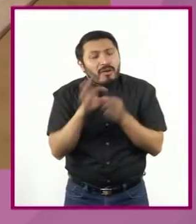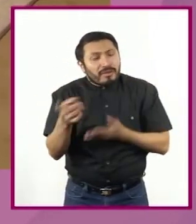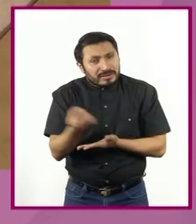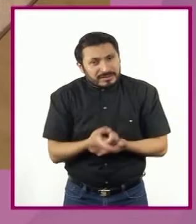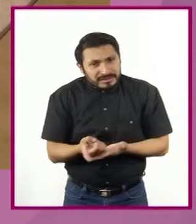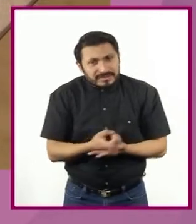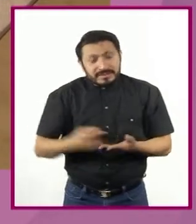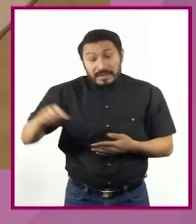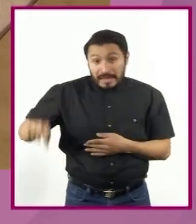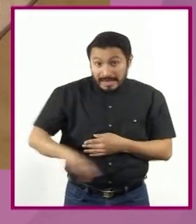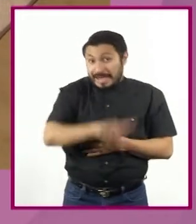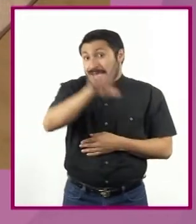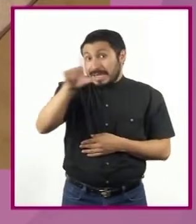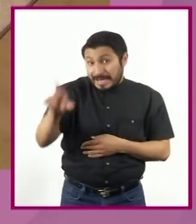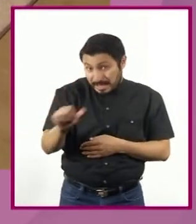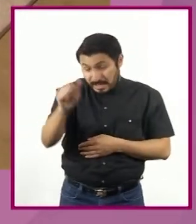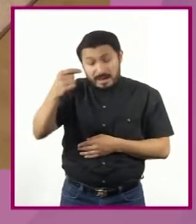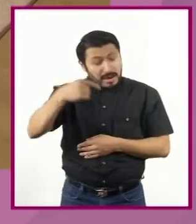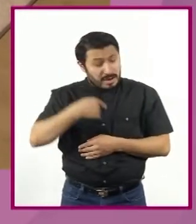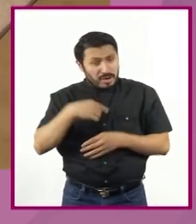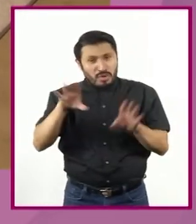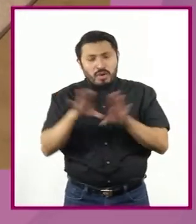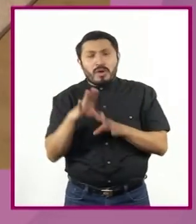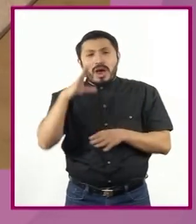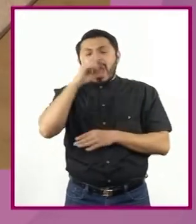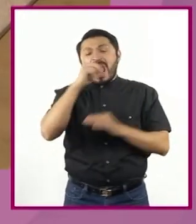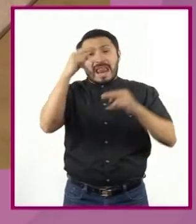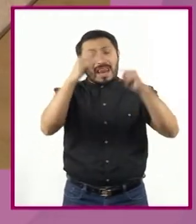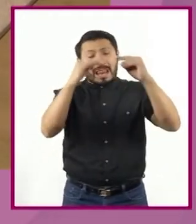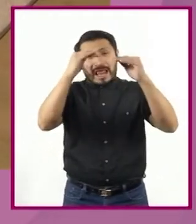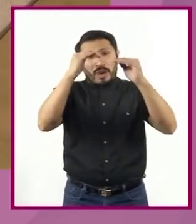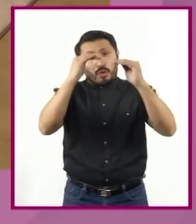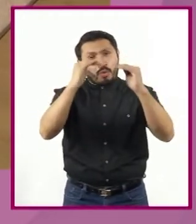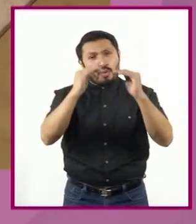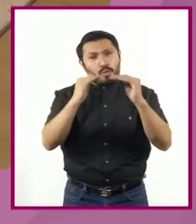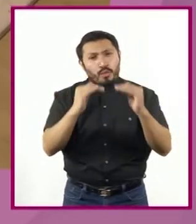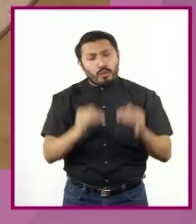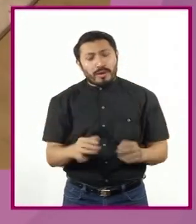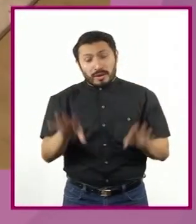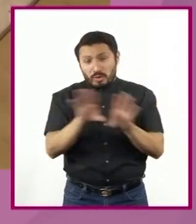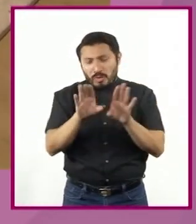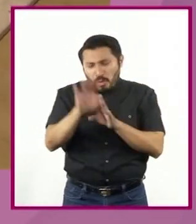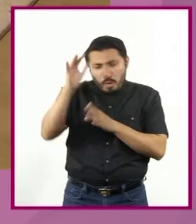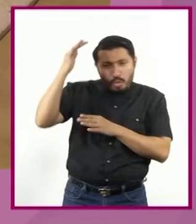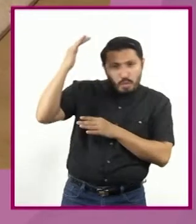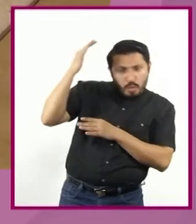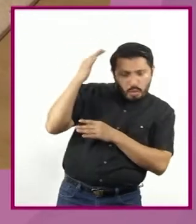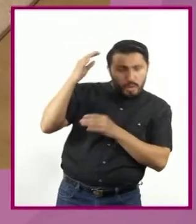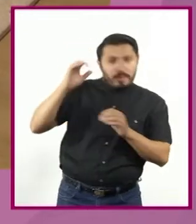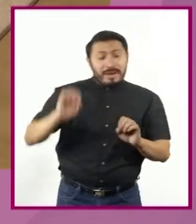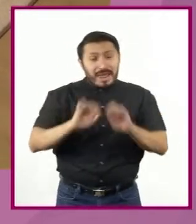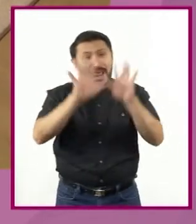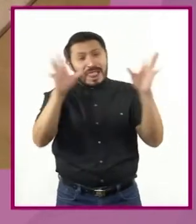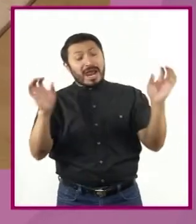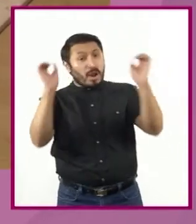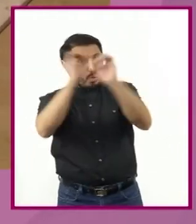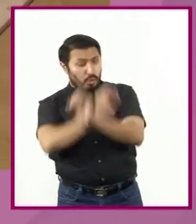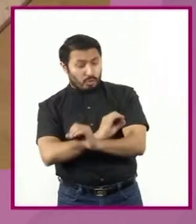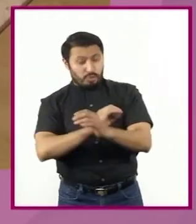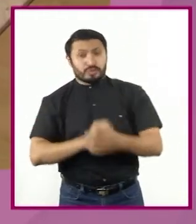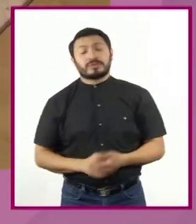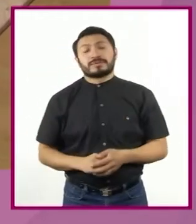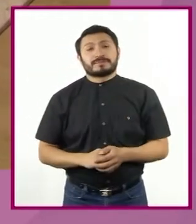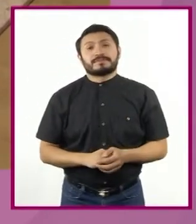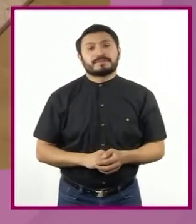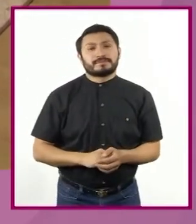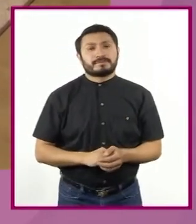para posteriormente bajar la intensidad del calor y dar sombras y claroscuro.